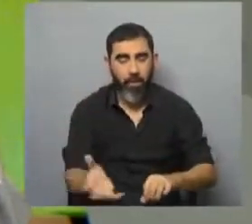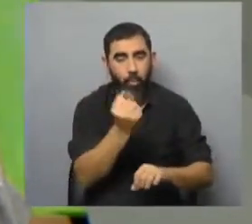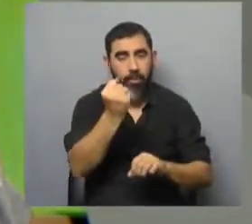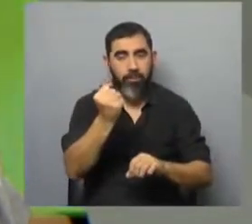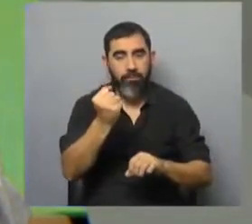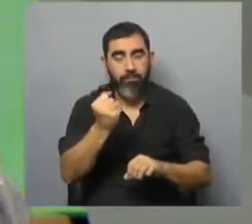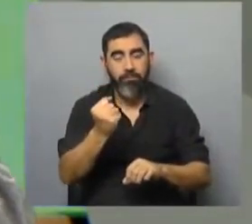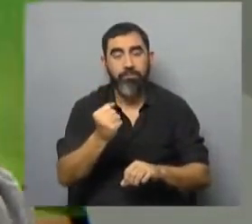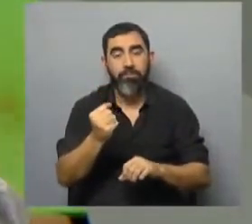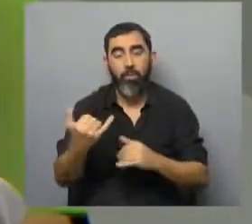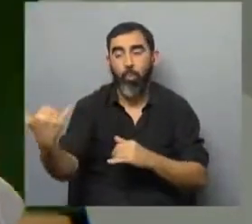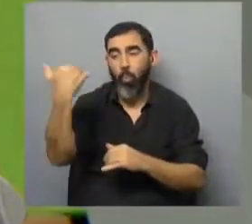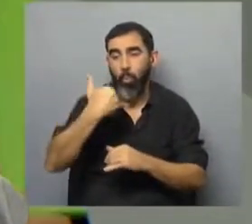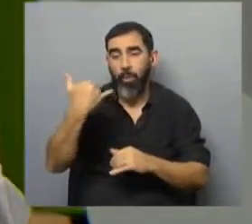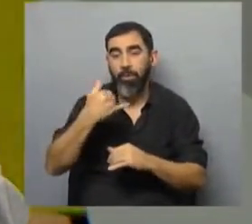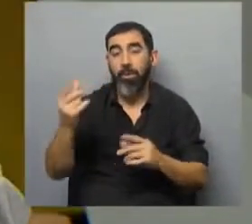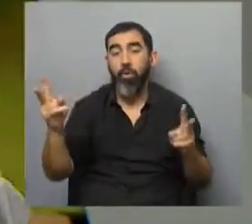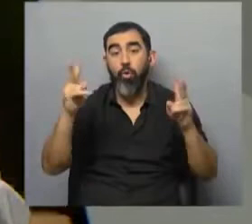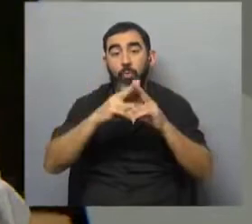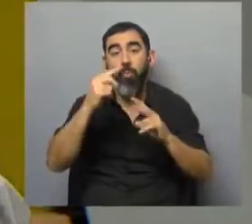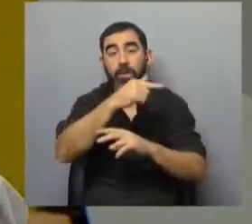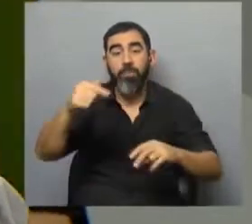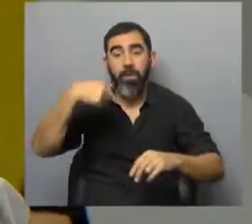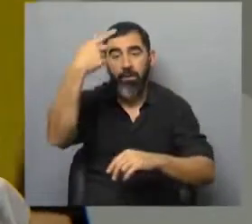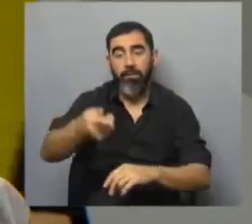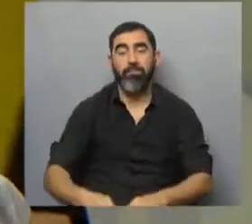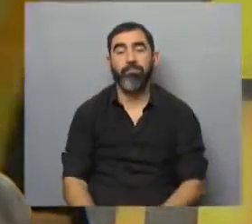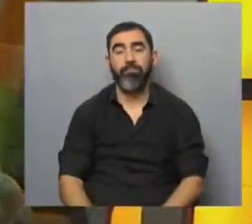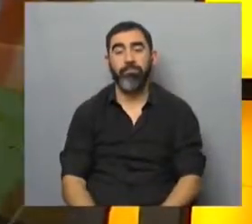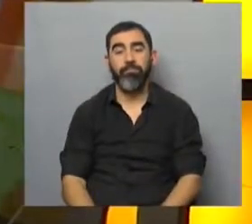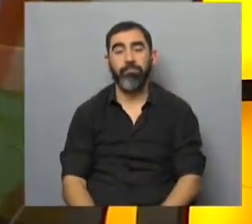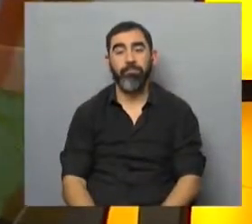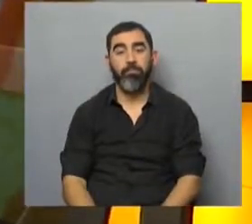Martina Casas nos lo cuenta. Nosotros nos vemos la semana que viene.